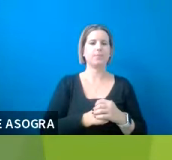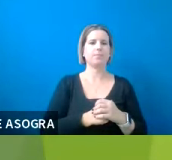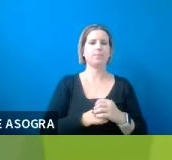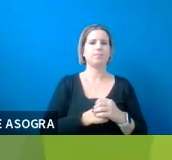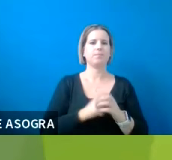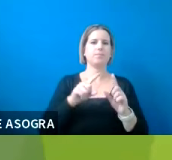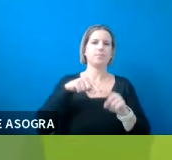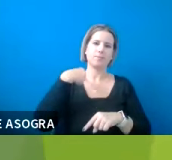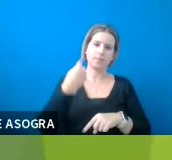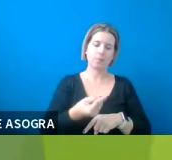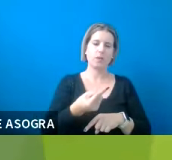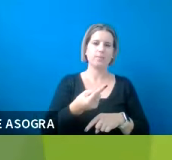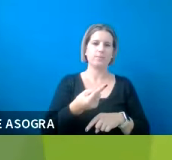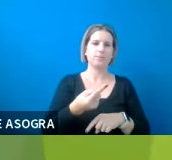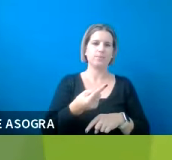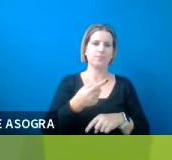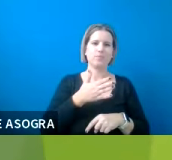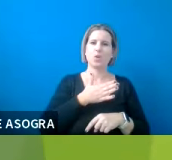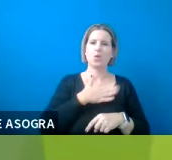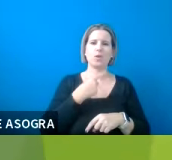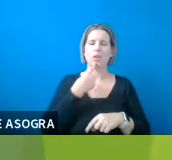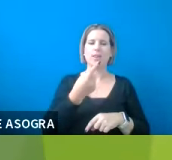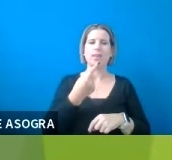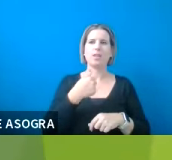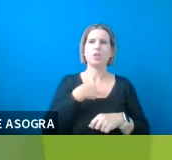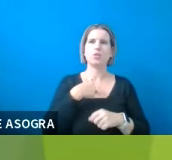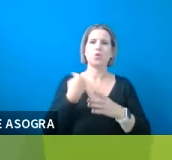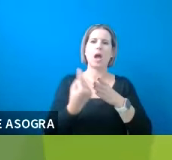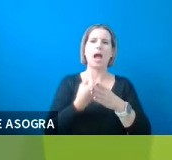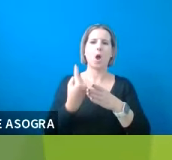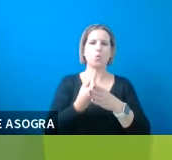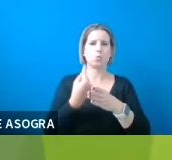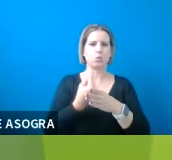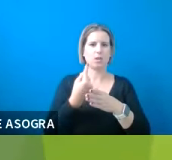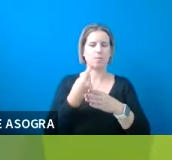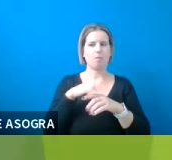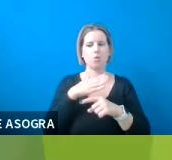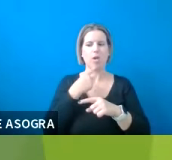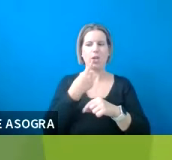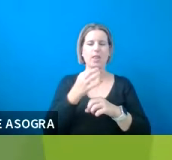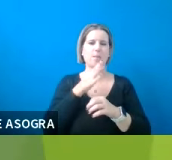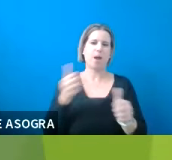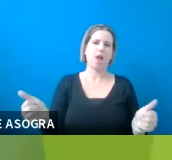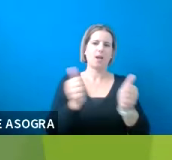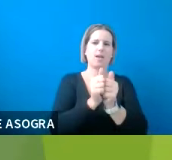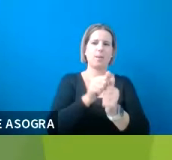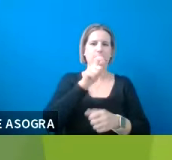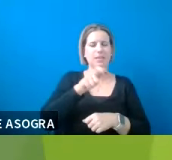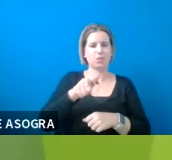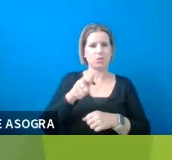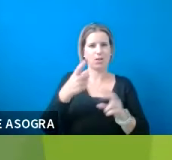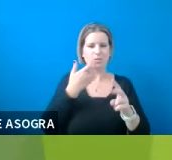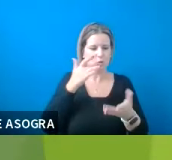luego, por otro punto, no quiero tener que decir que tenga autismo para que pueda tener la ayuda de una persona de apoyo cuando necesite una atención